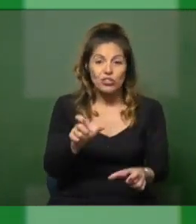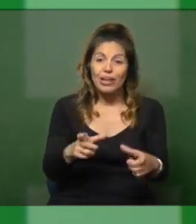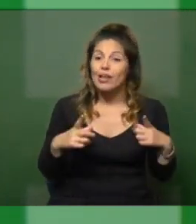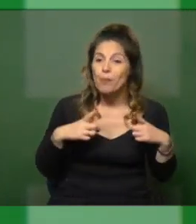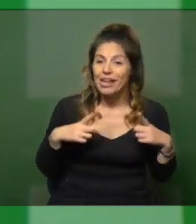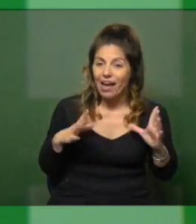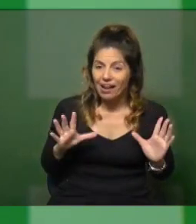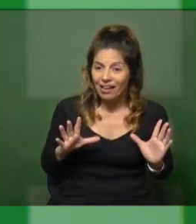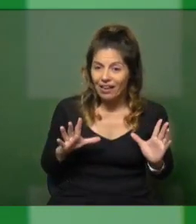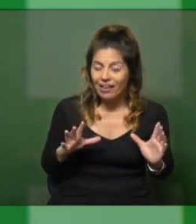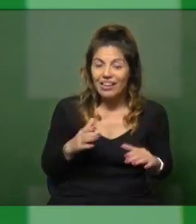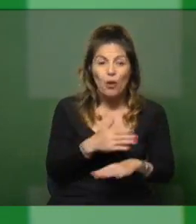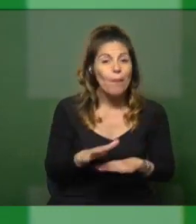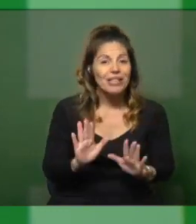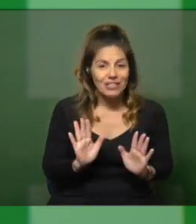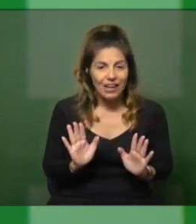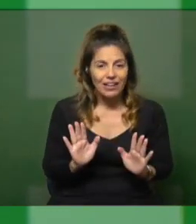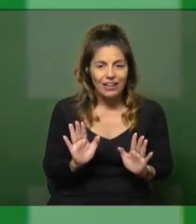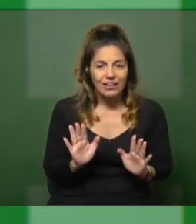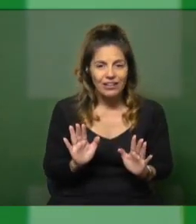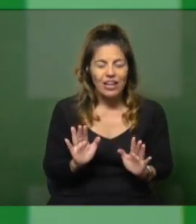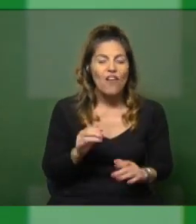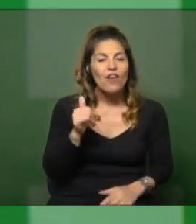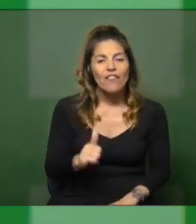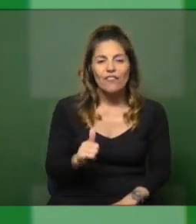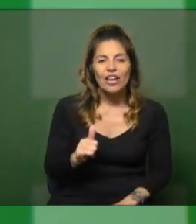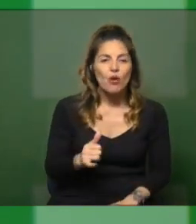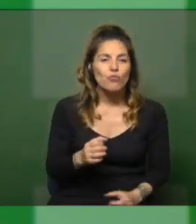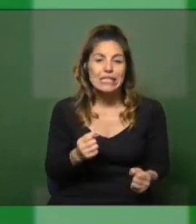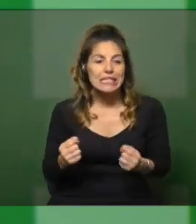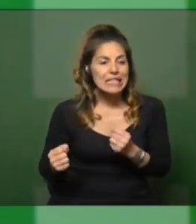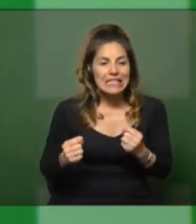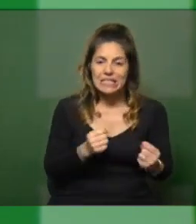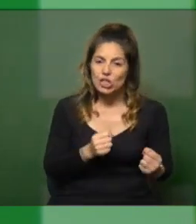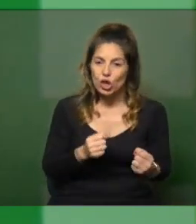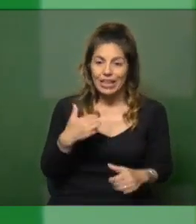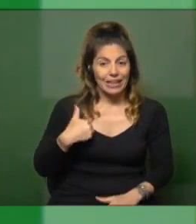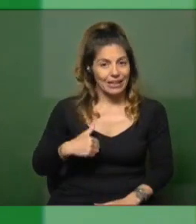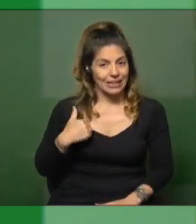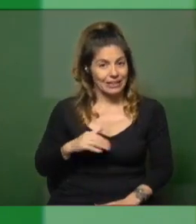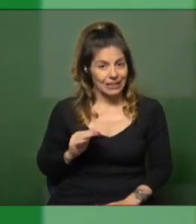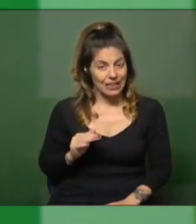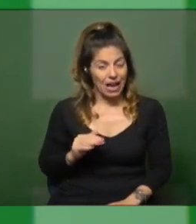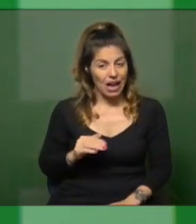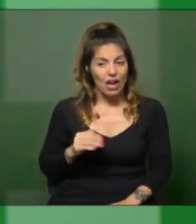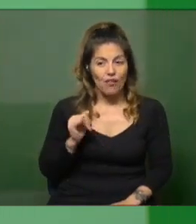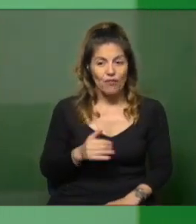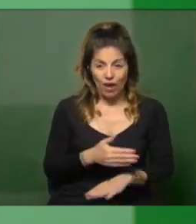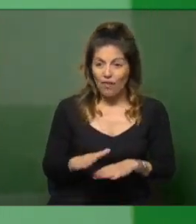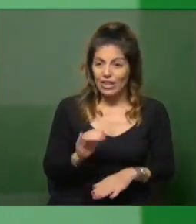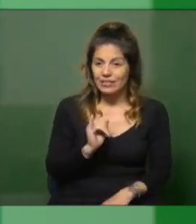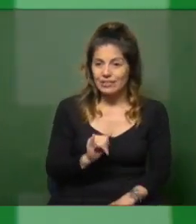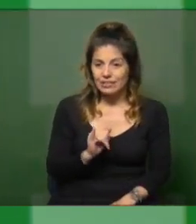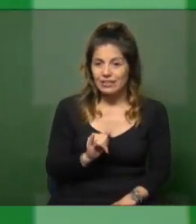este qué va a pasar no porque va a haber mucha atención en Argentina va a haber mucha atención yo creo que los